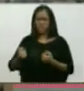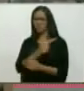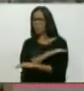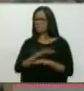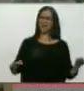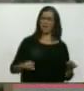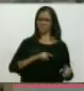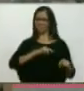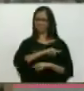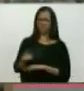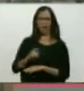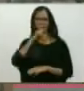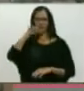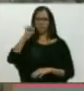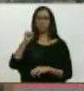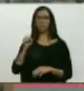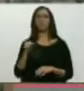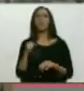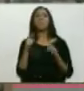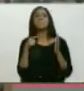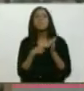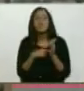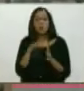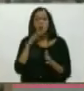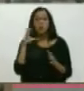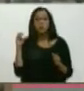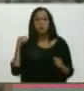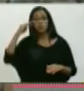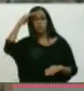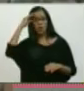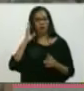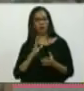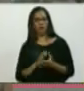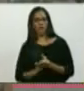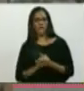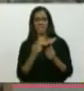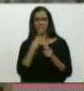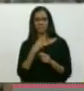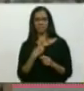régimen autoritario de Maduro. 1.400 soldados.